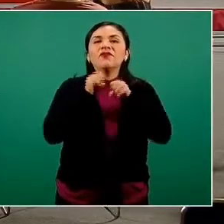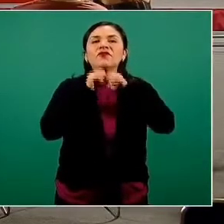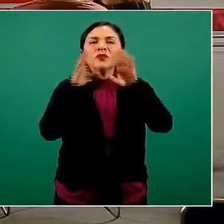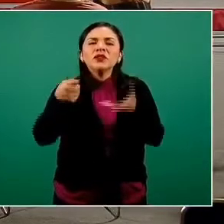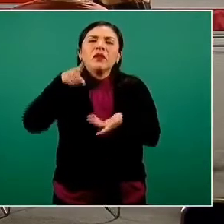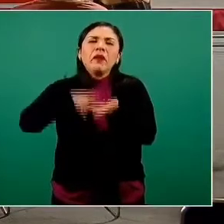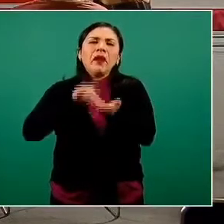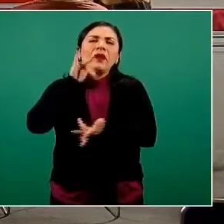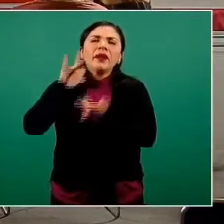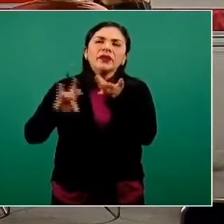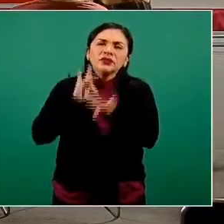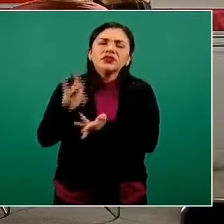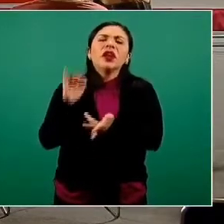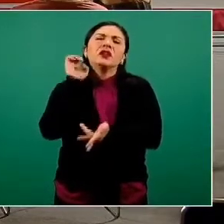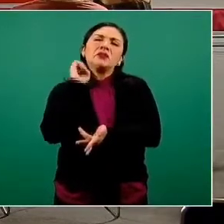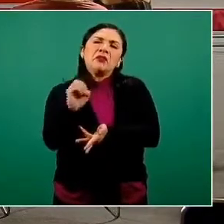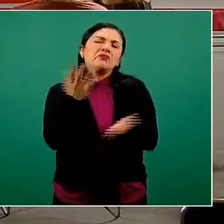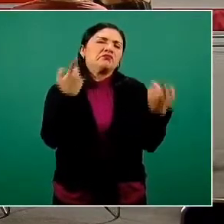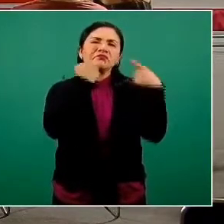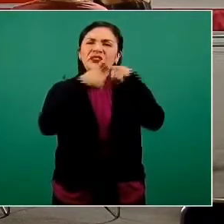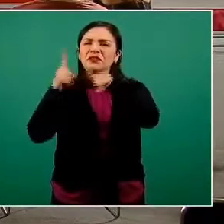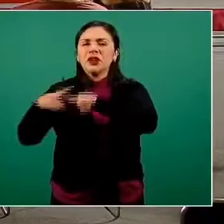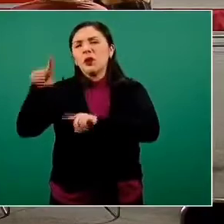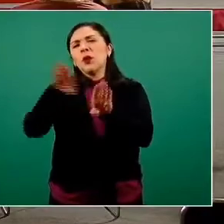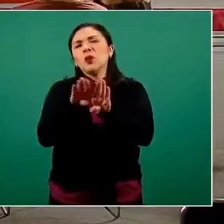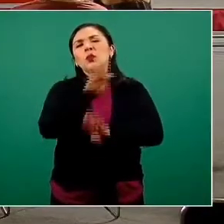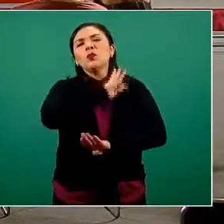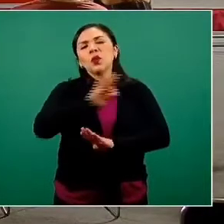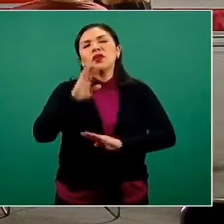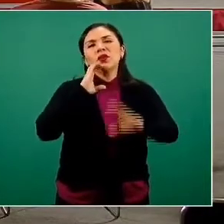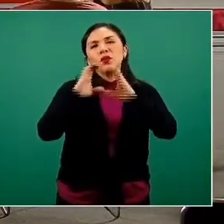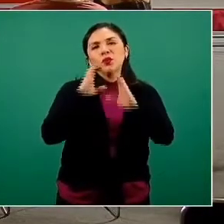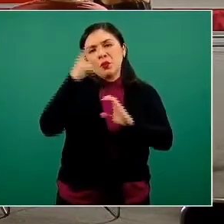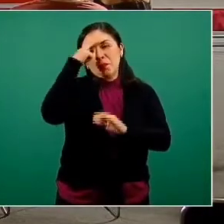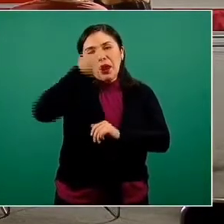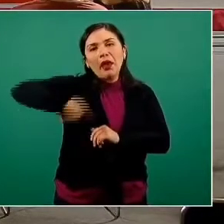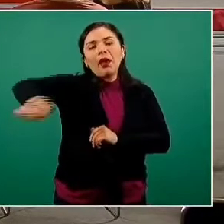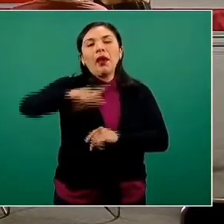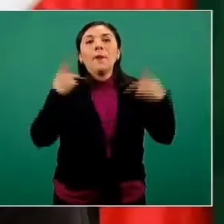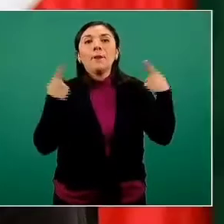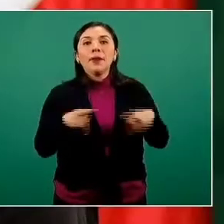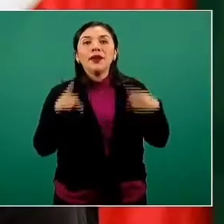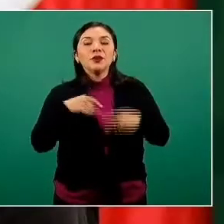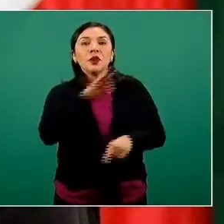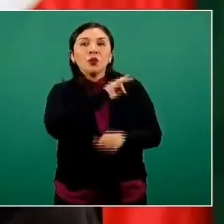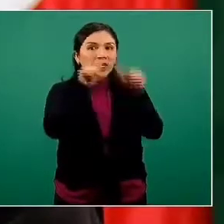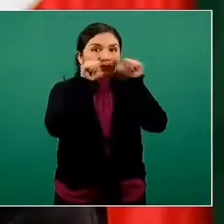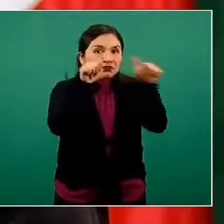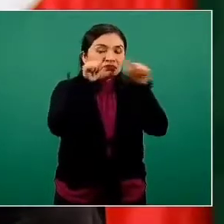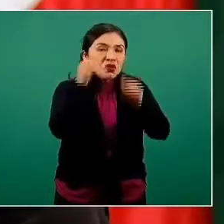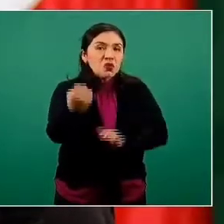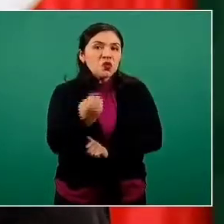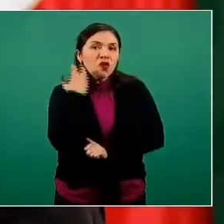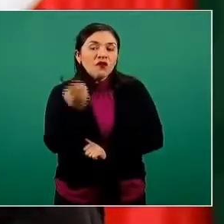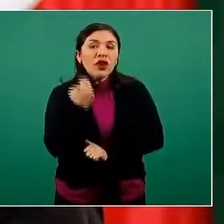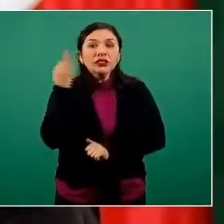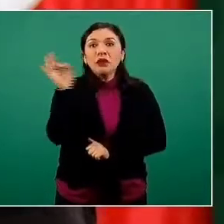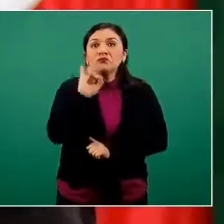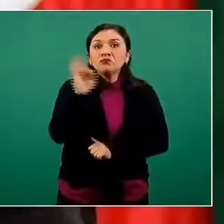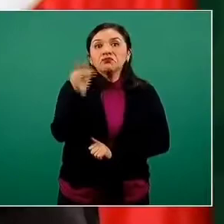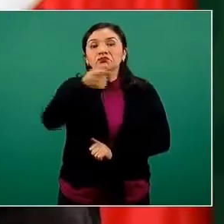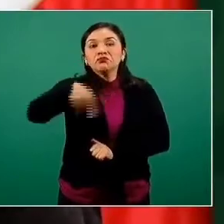redes sociales y otros mecanismos que permiten también a las personas atender esta conferencia si en caso se